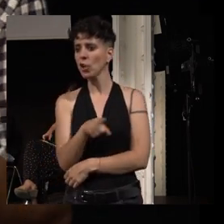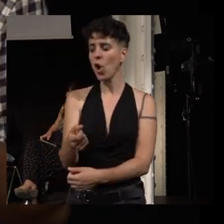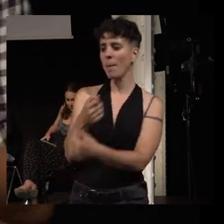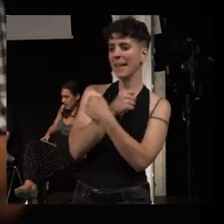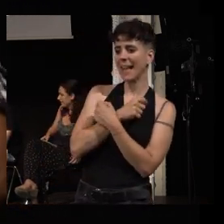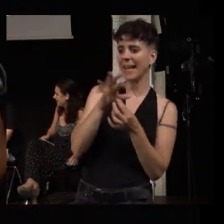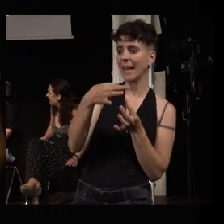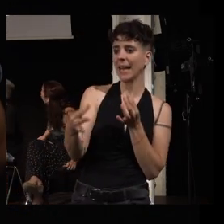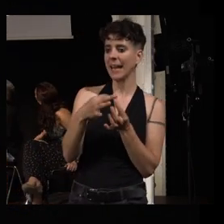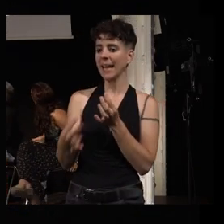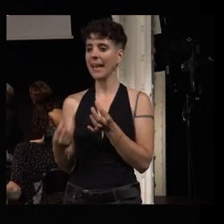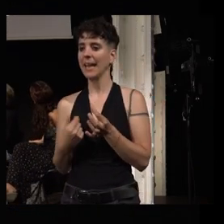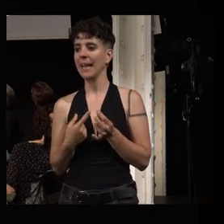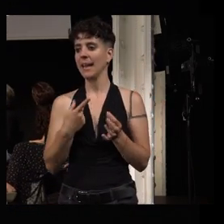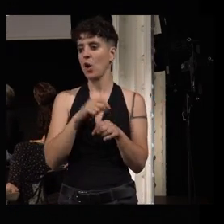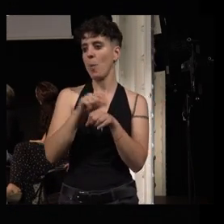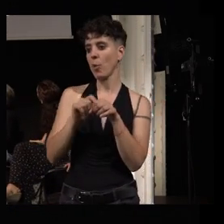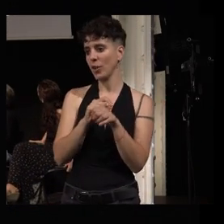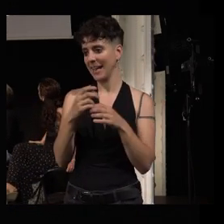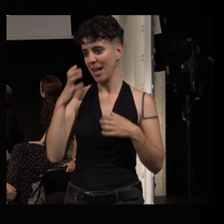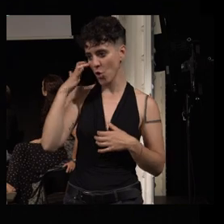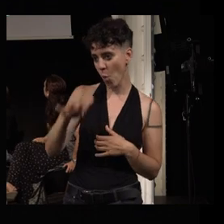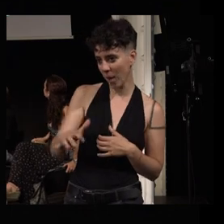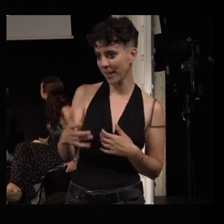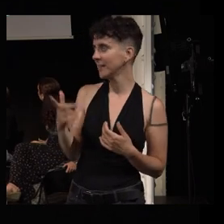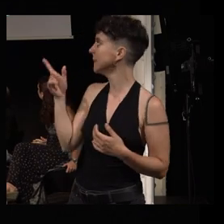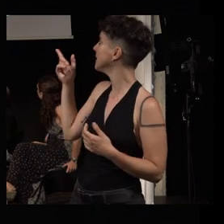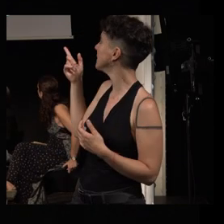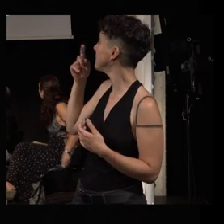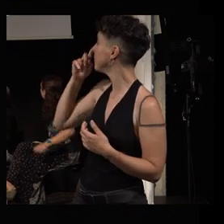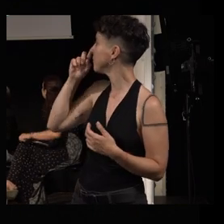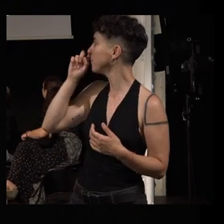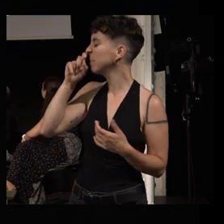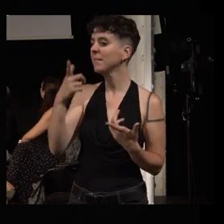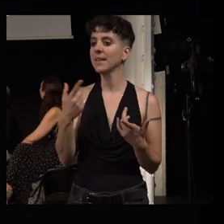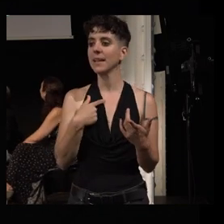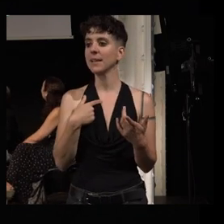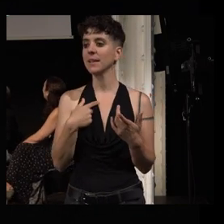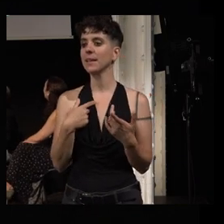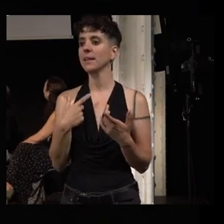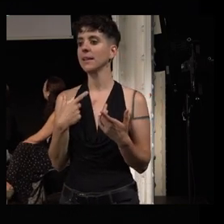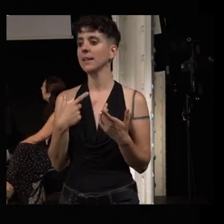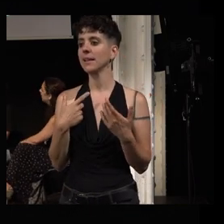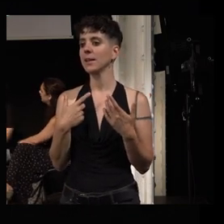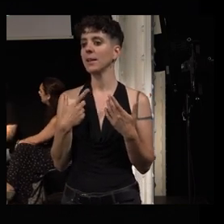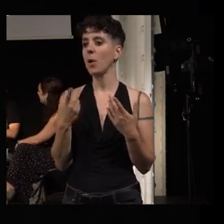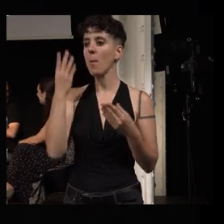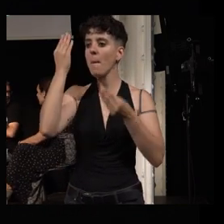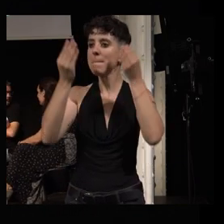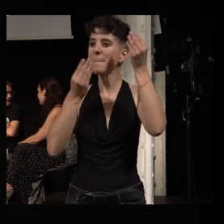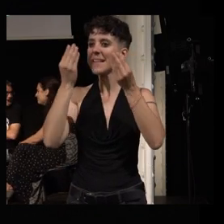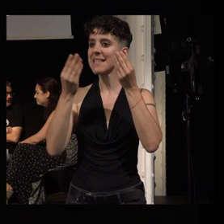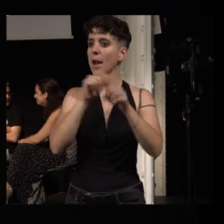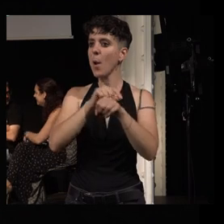Me quiere, no me quiere la aporía de las políticas queer, ¿no? Y era un poco ir por aquí y comenzar a pensar sobre cómo pensamos